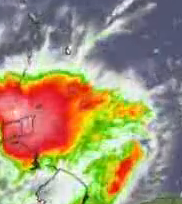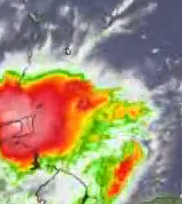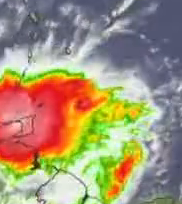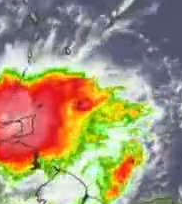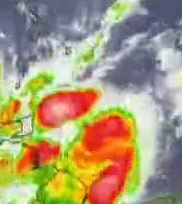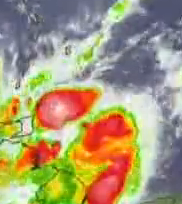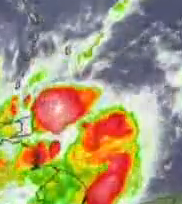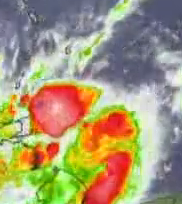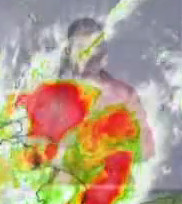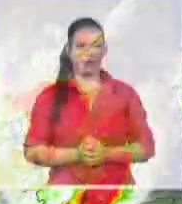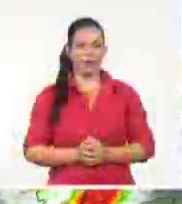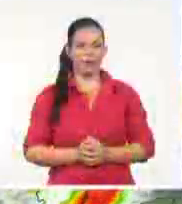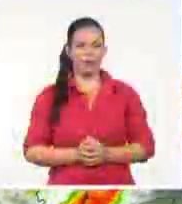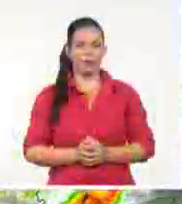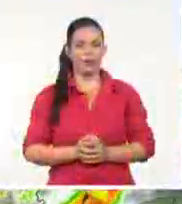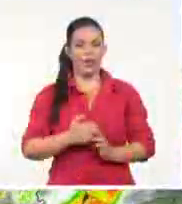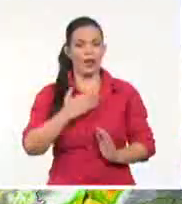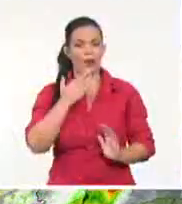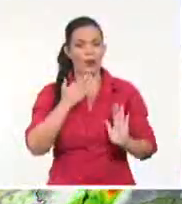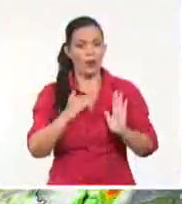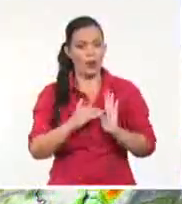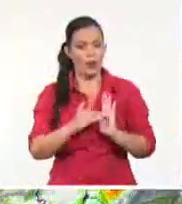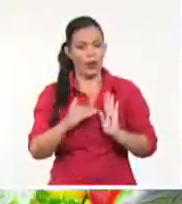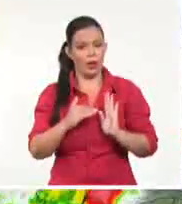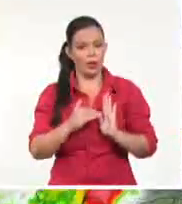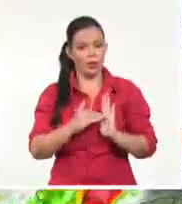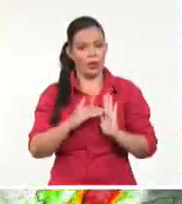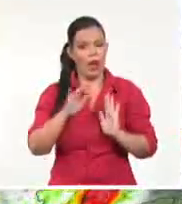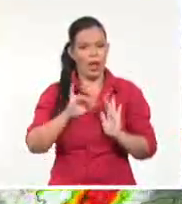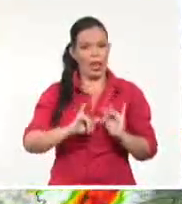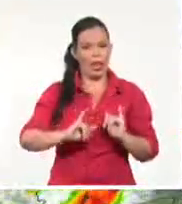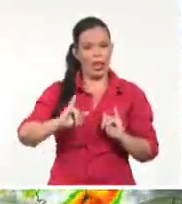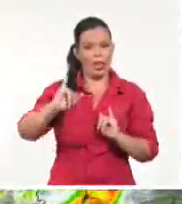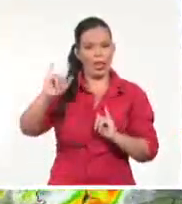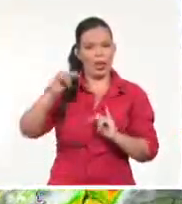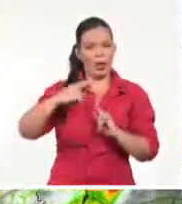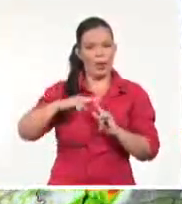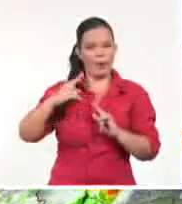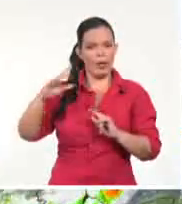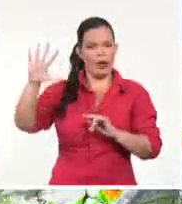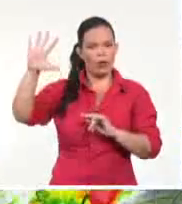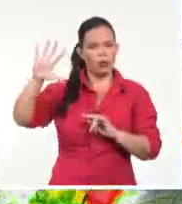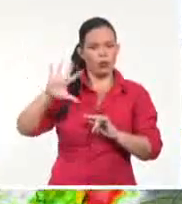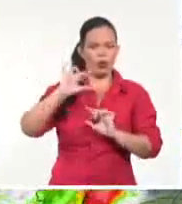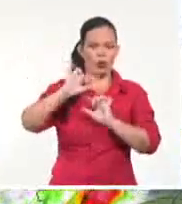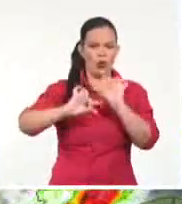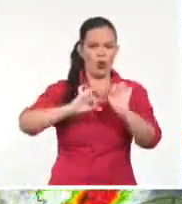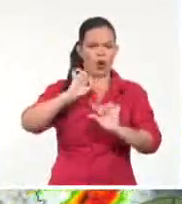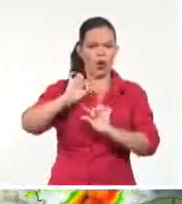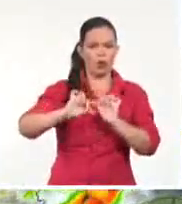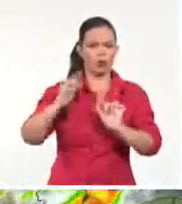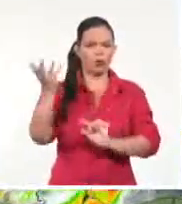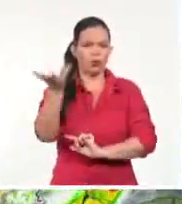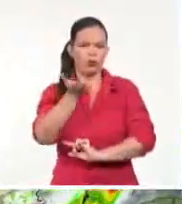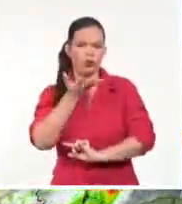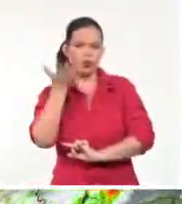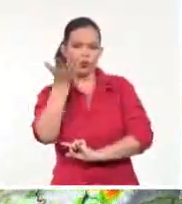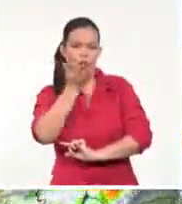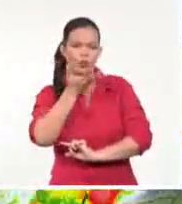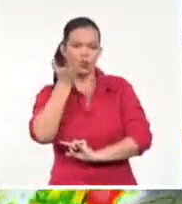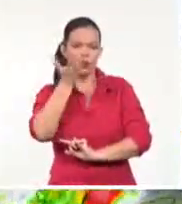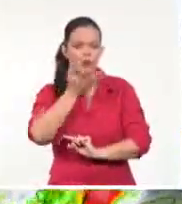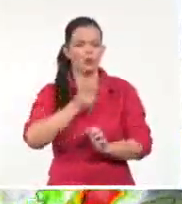Muy buenas tardes. Bien alejado en el Atlántico tropical oriental está la depresión tropical 12, aproximadamente a unos